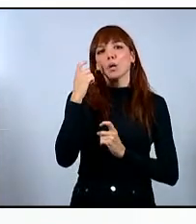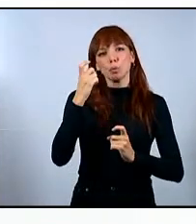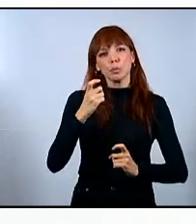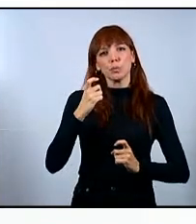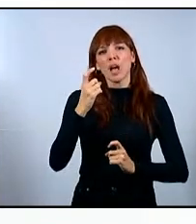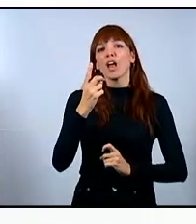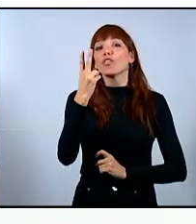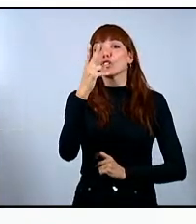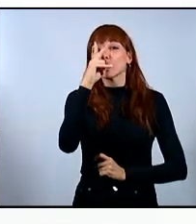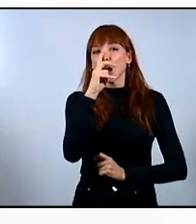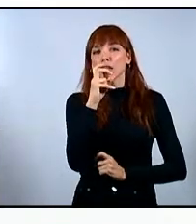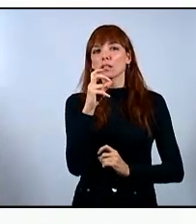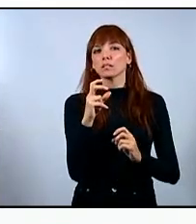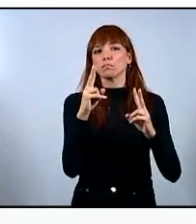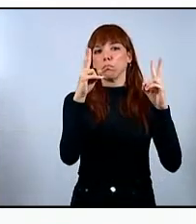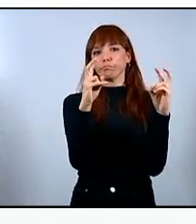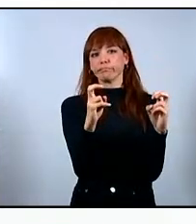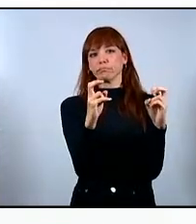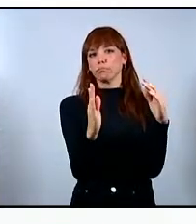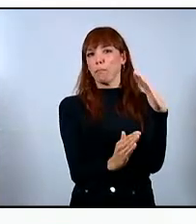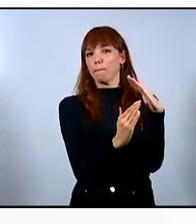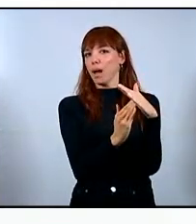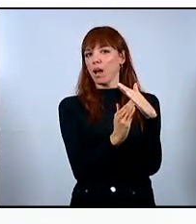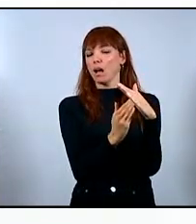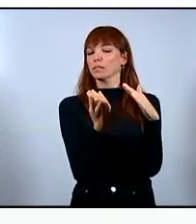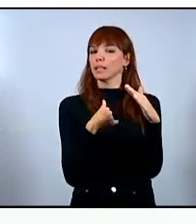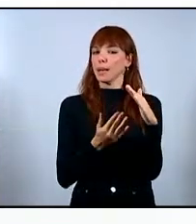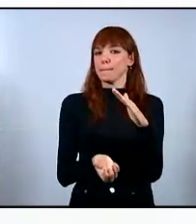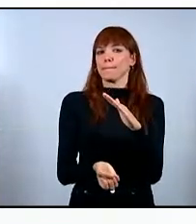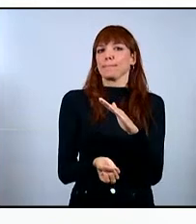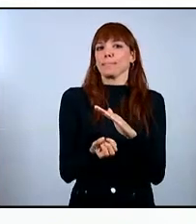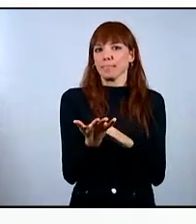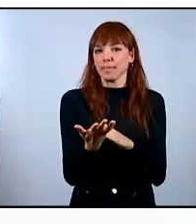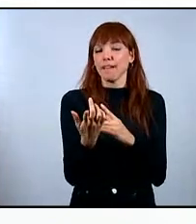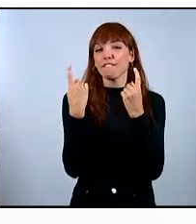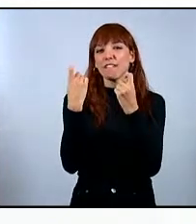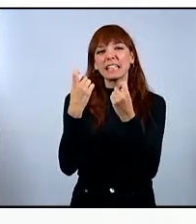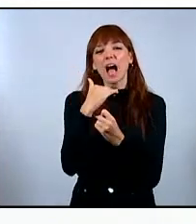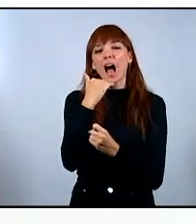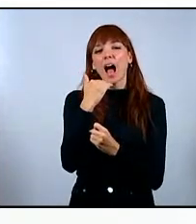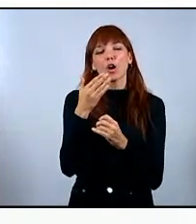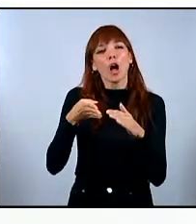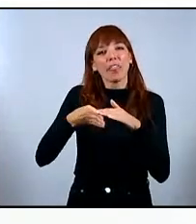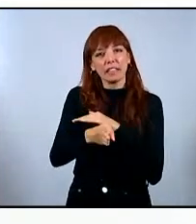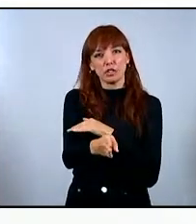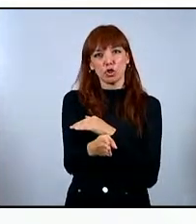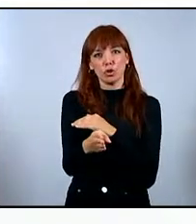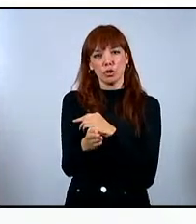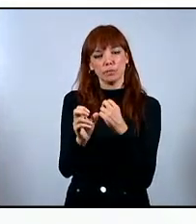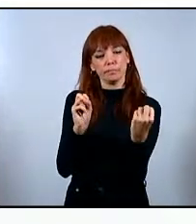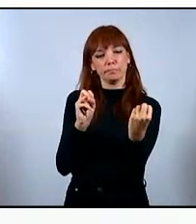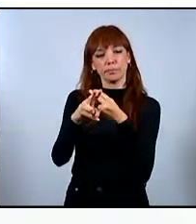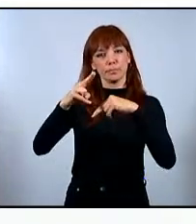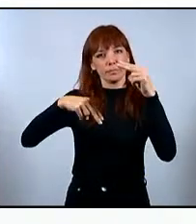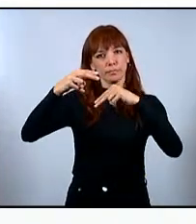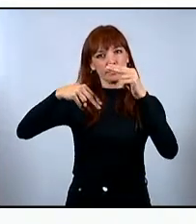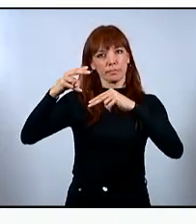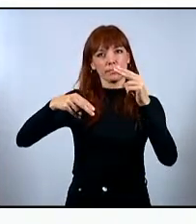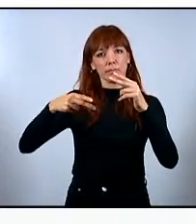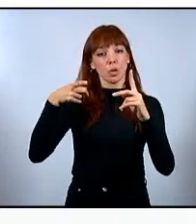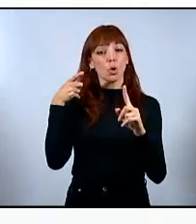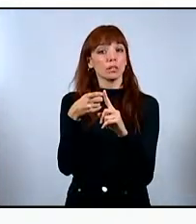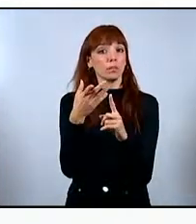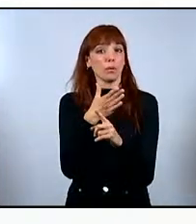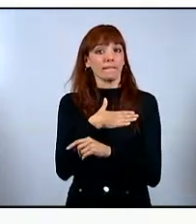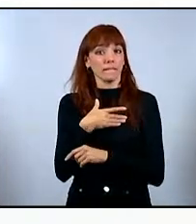parado. Faltaba algo fundamental, que era solucionar el acceso vial de esa futura infraestructura y garantizar